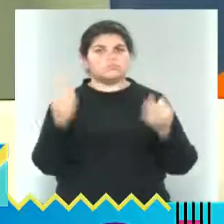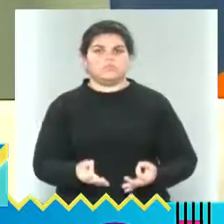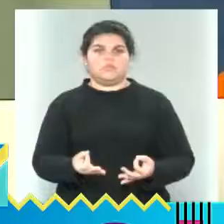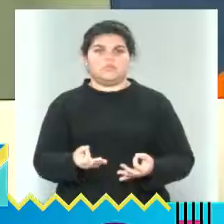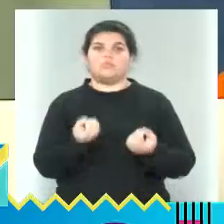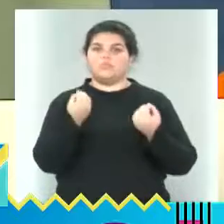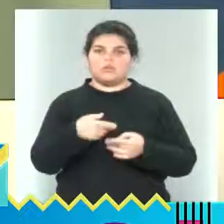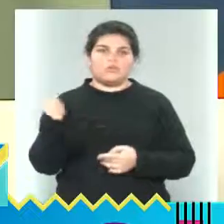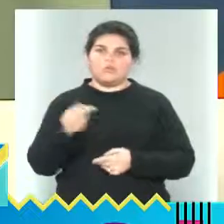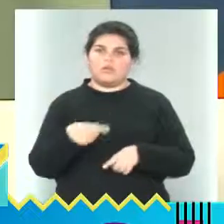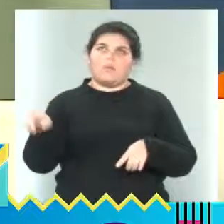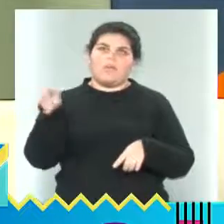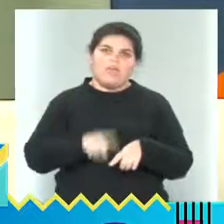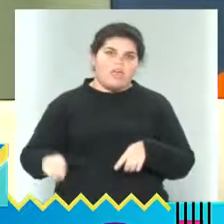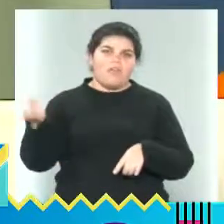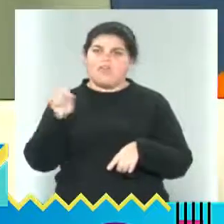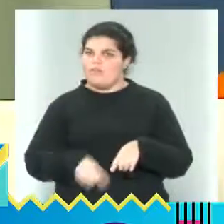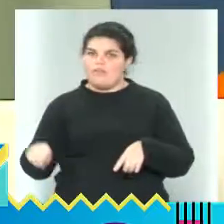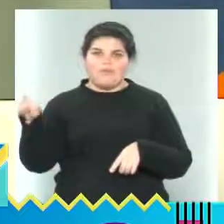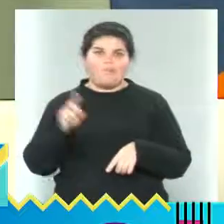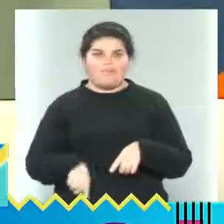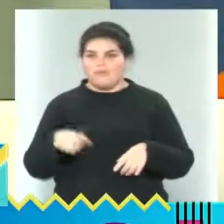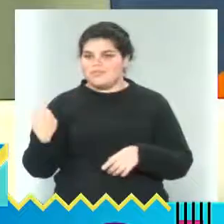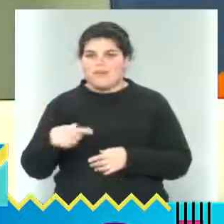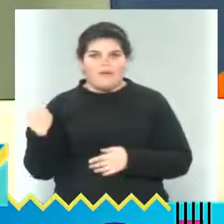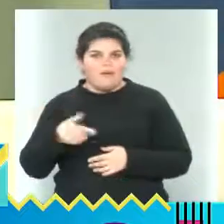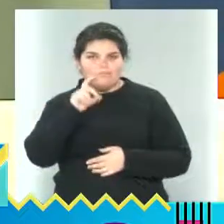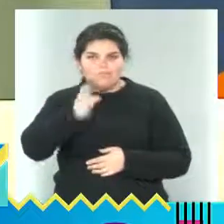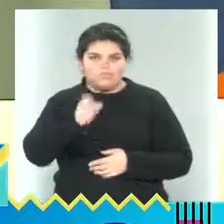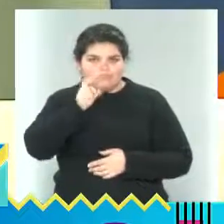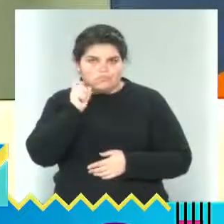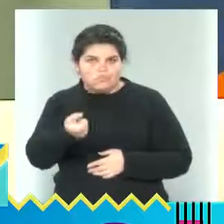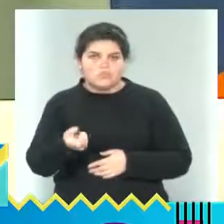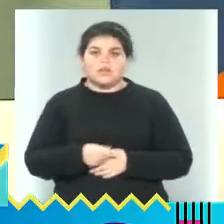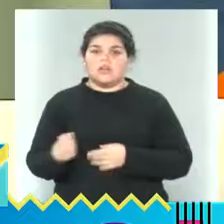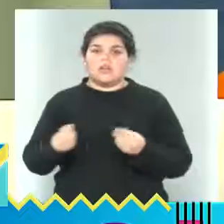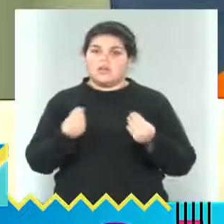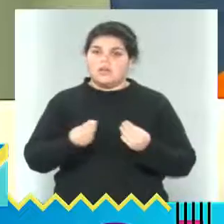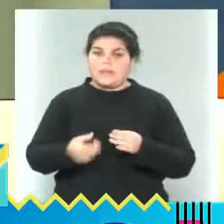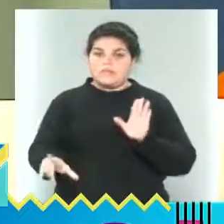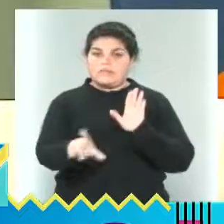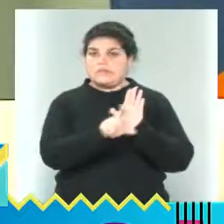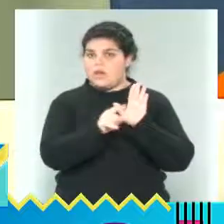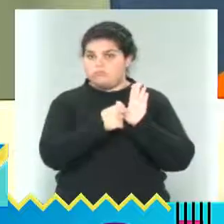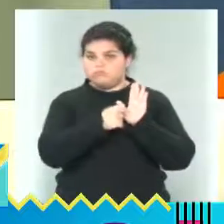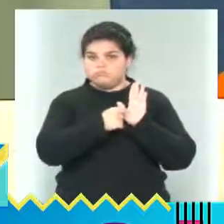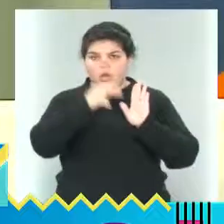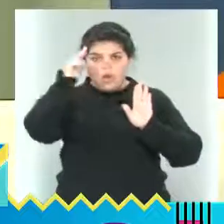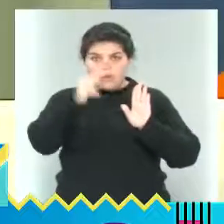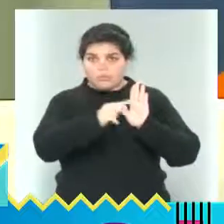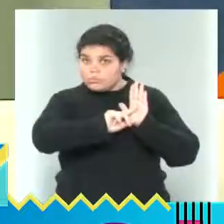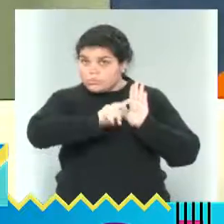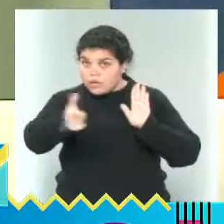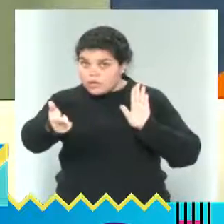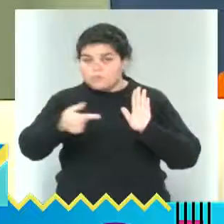hijos del rigor. Entonces, si detectamos una falta, un incumplimiento a la normativa ambiental, tiene que ir con